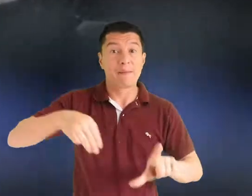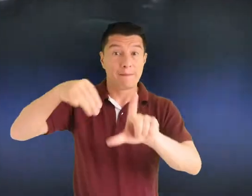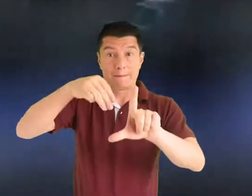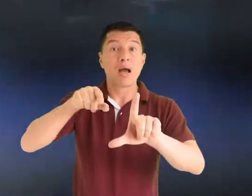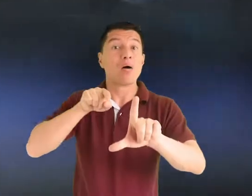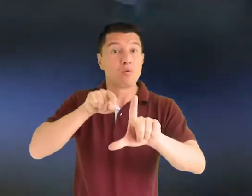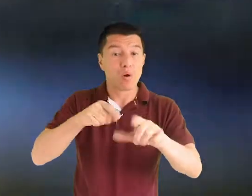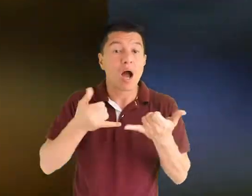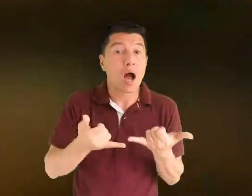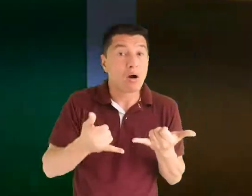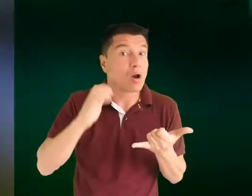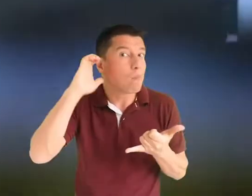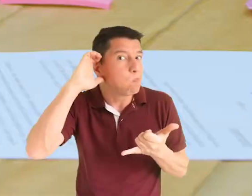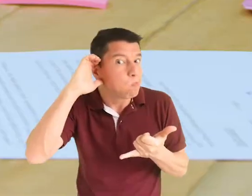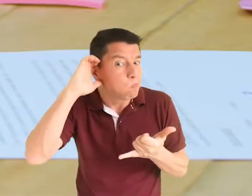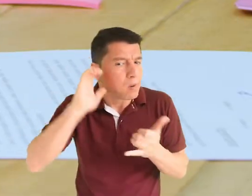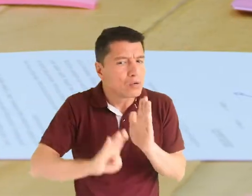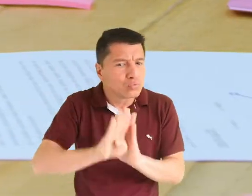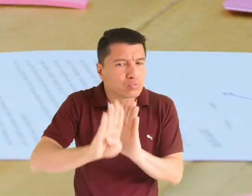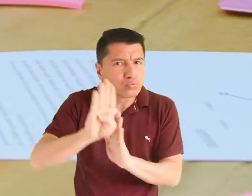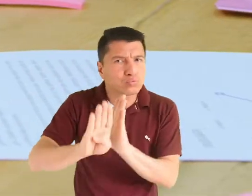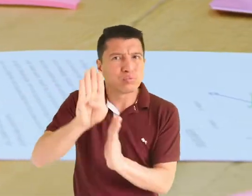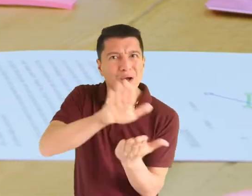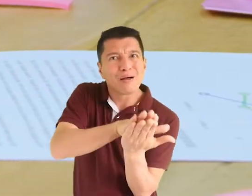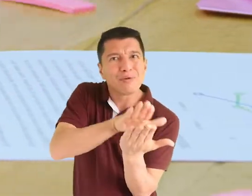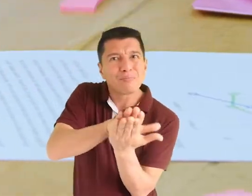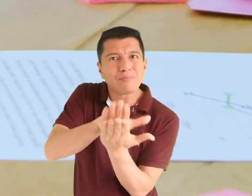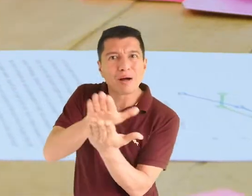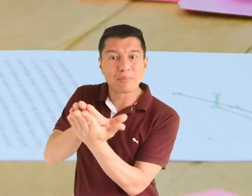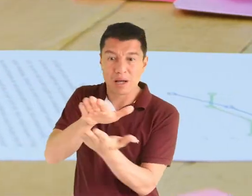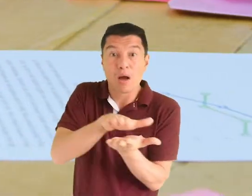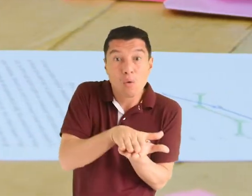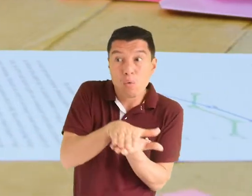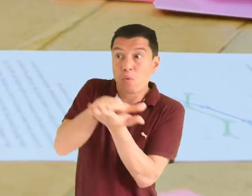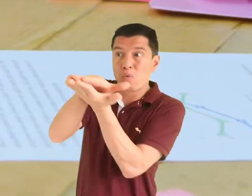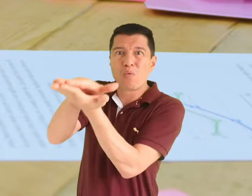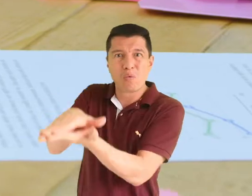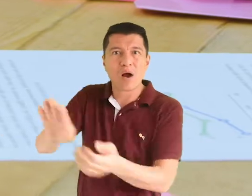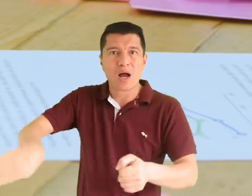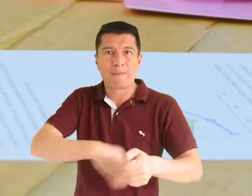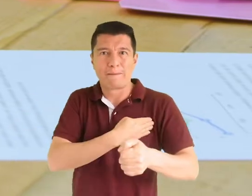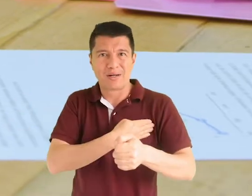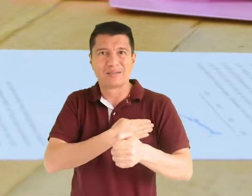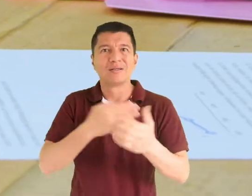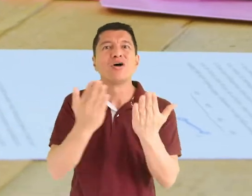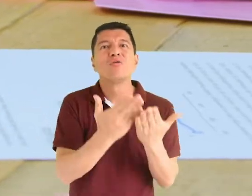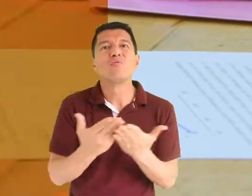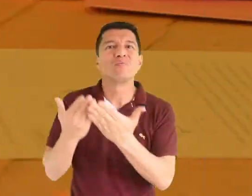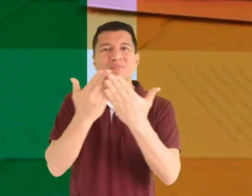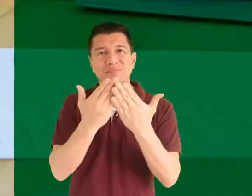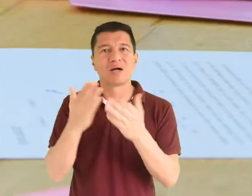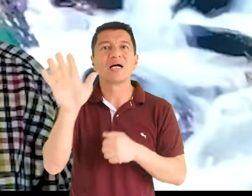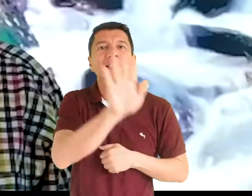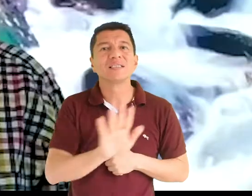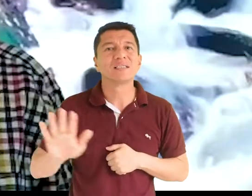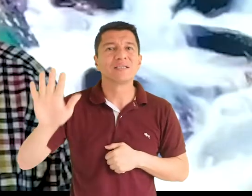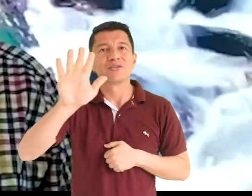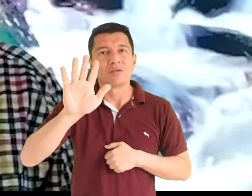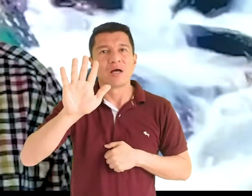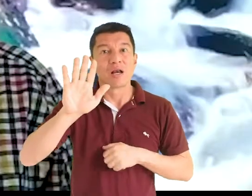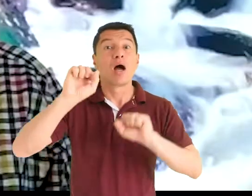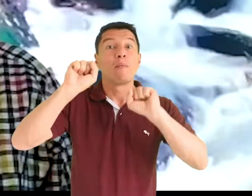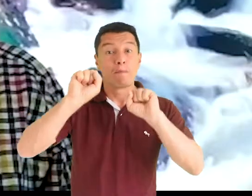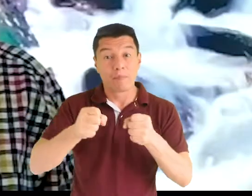maestría está adelantando los documentos para presentarse ante el Ministerio de Educación Nacional